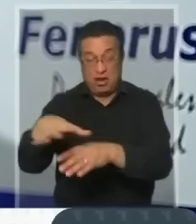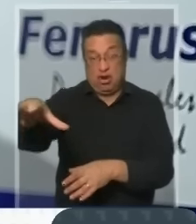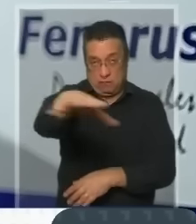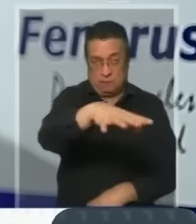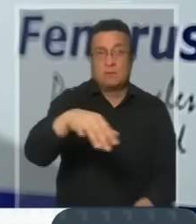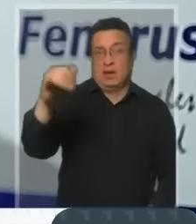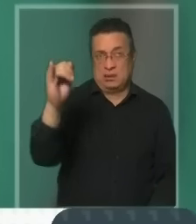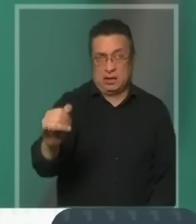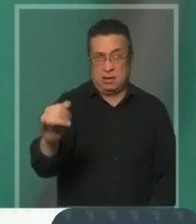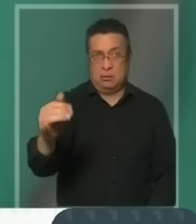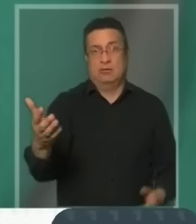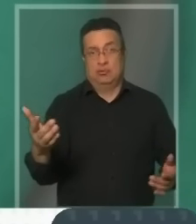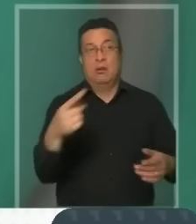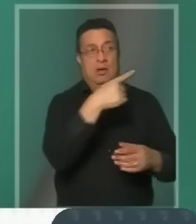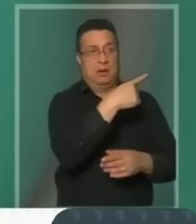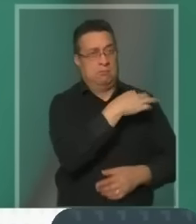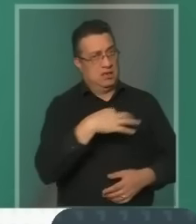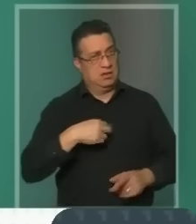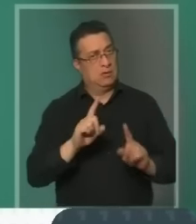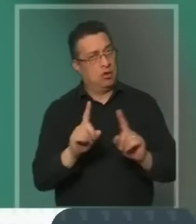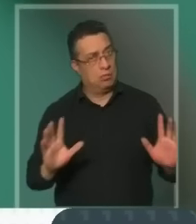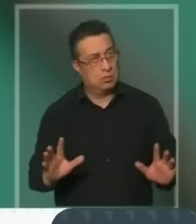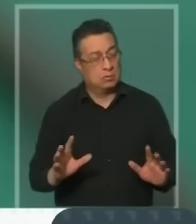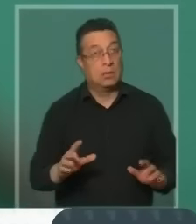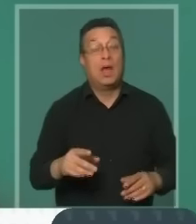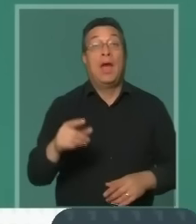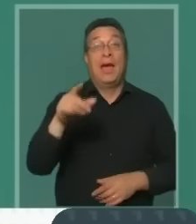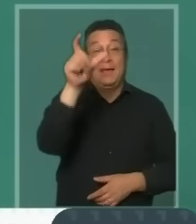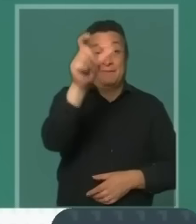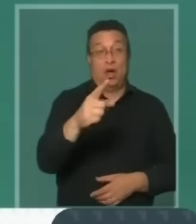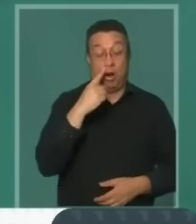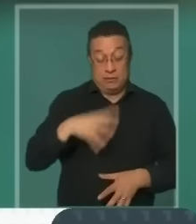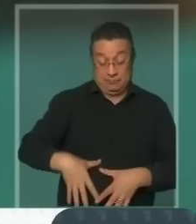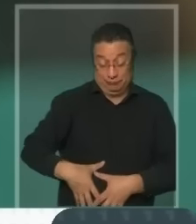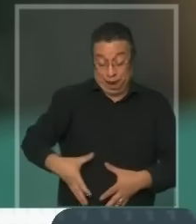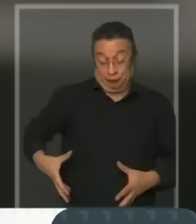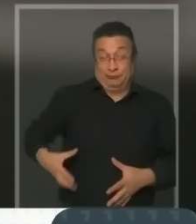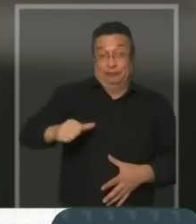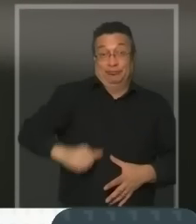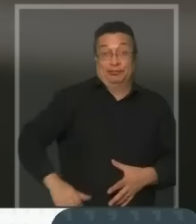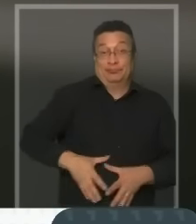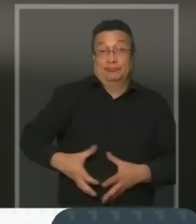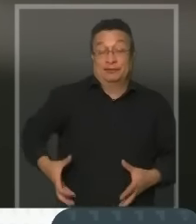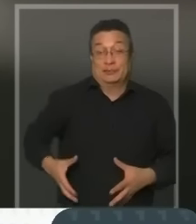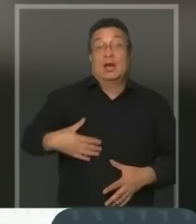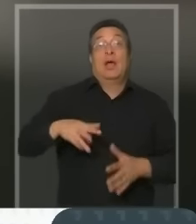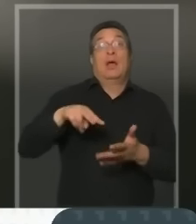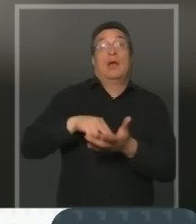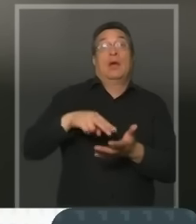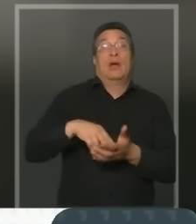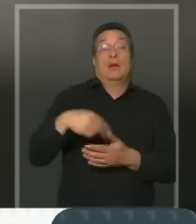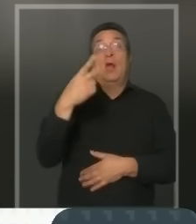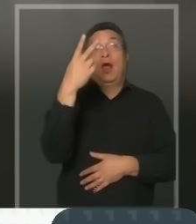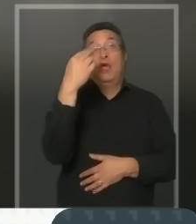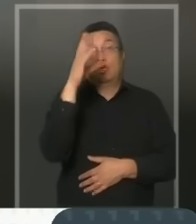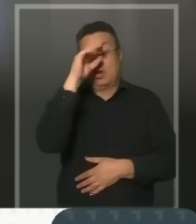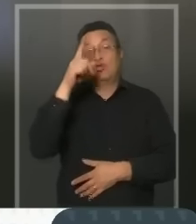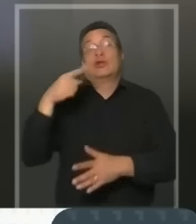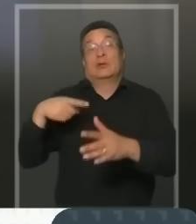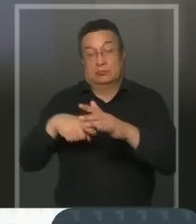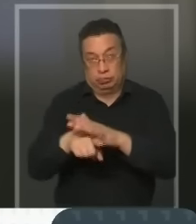del establecimiento de salud. El paciente laparotomizado debió esperar y entró a pabellón alrededor de la medianoche. Tal